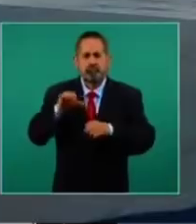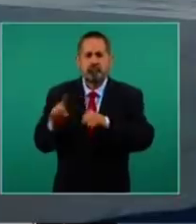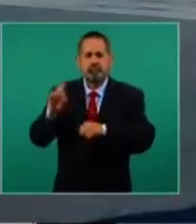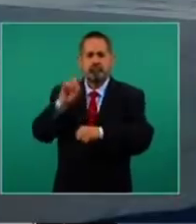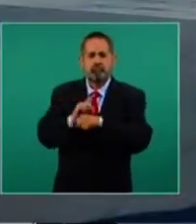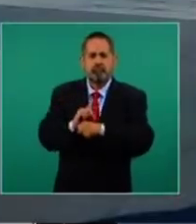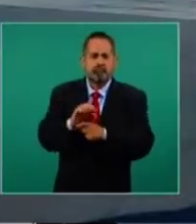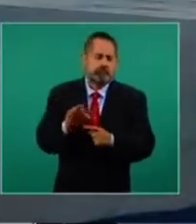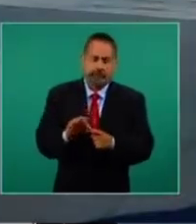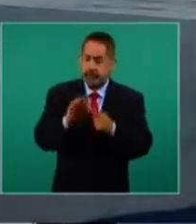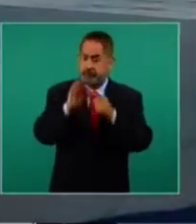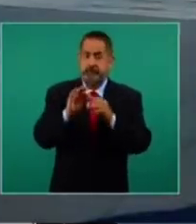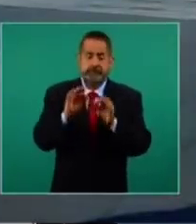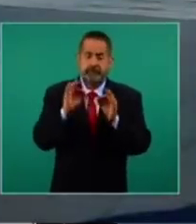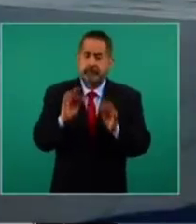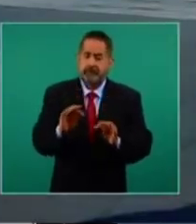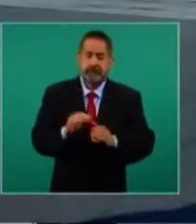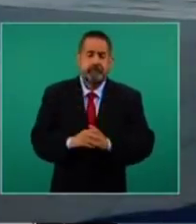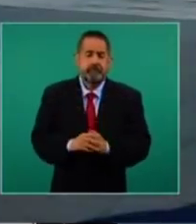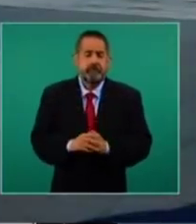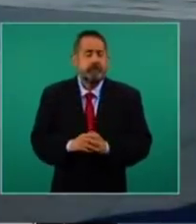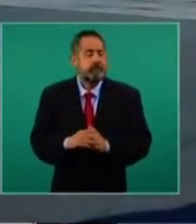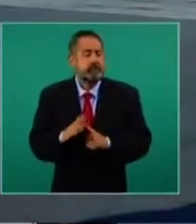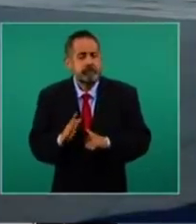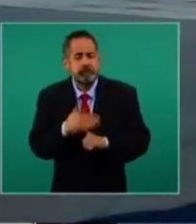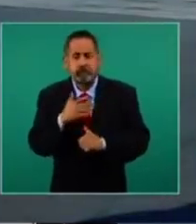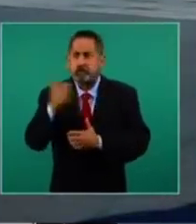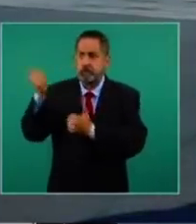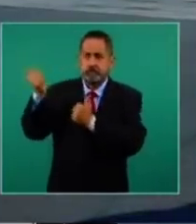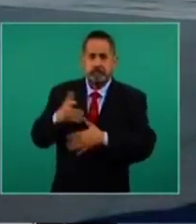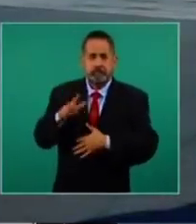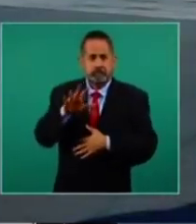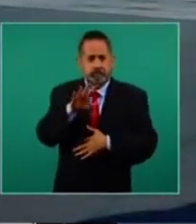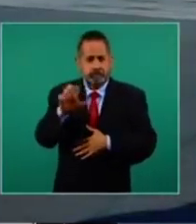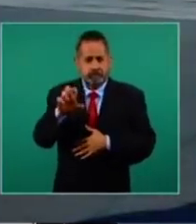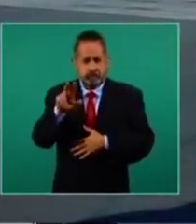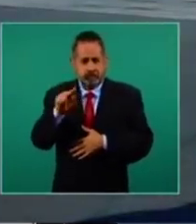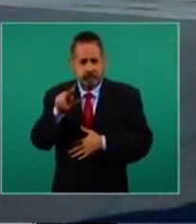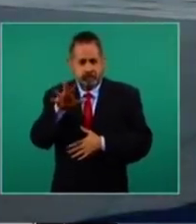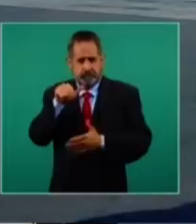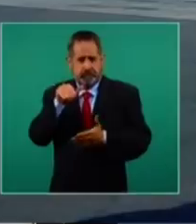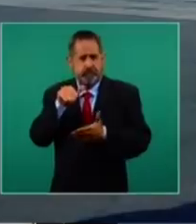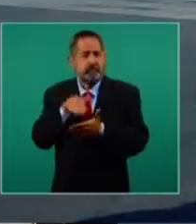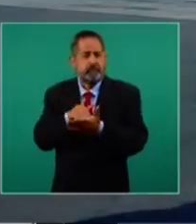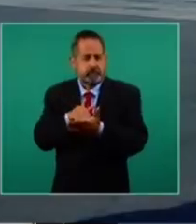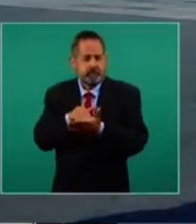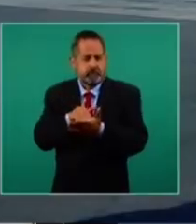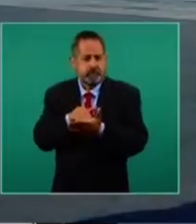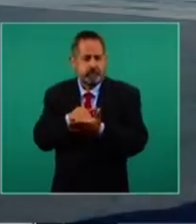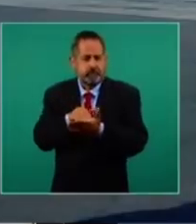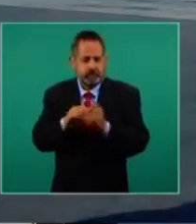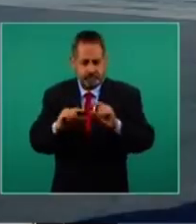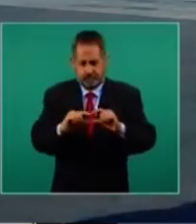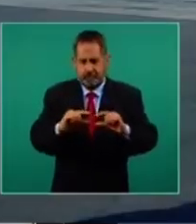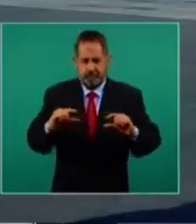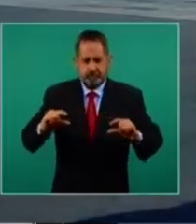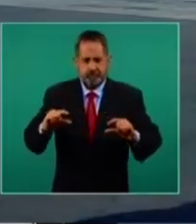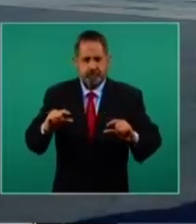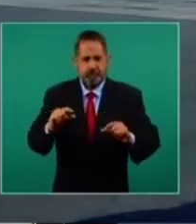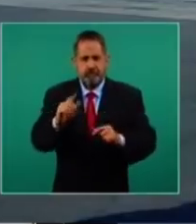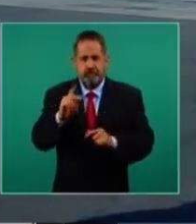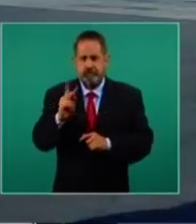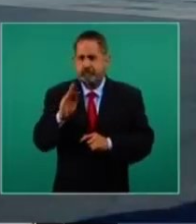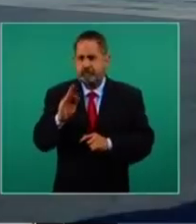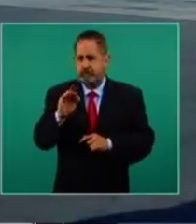día de hoy es un día especial, porque llegan 585 mil dosis de